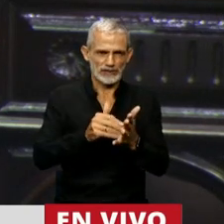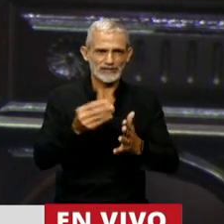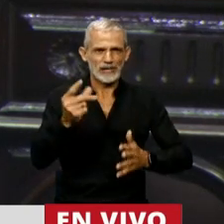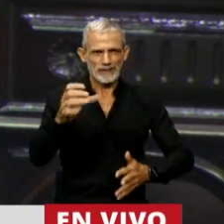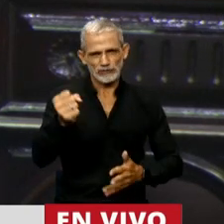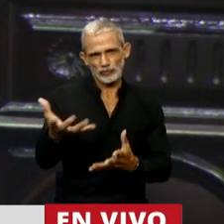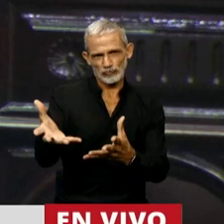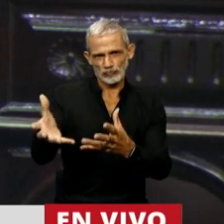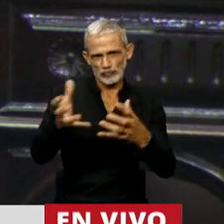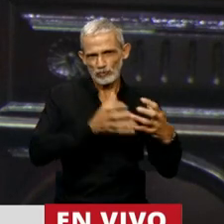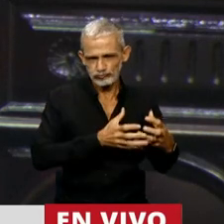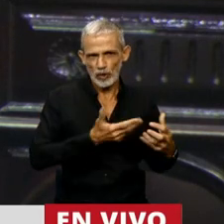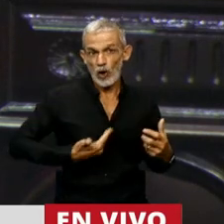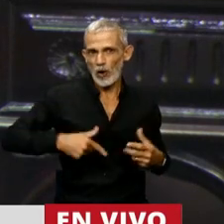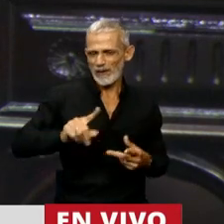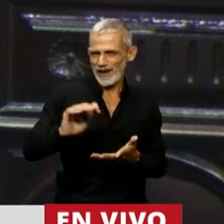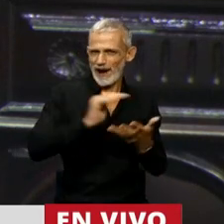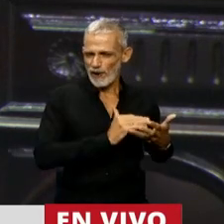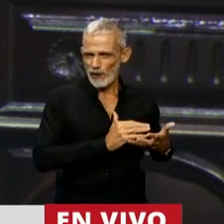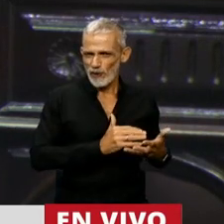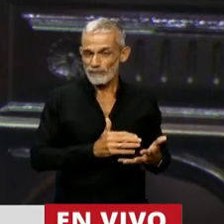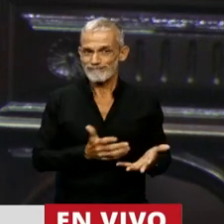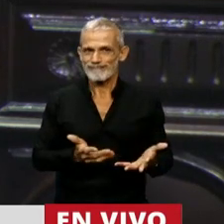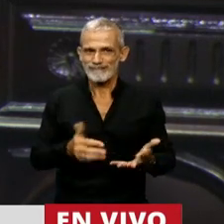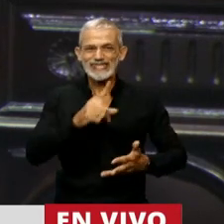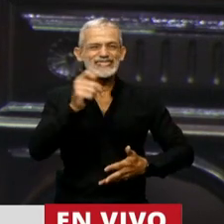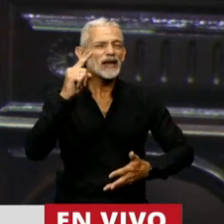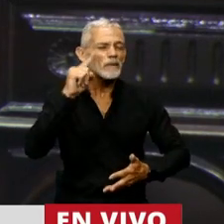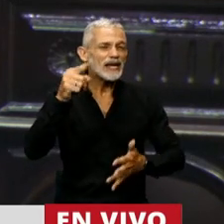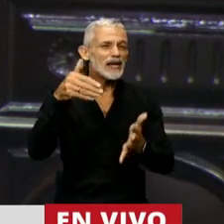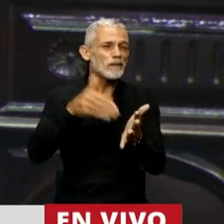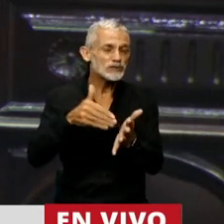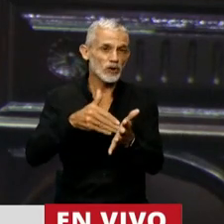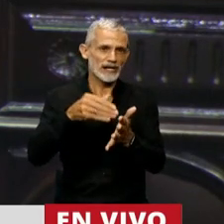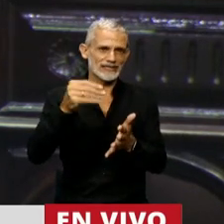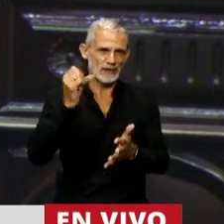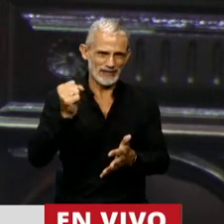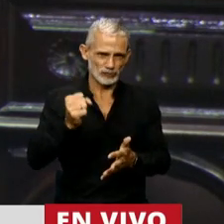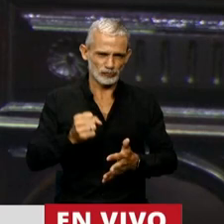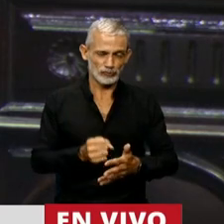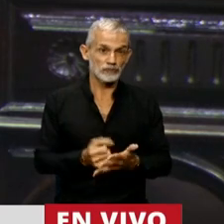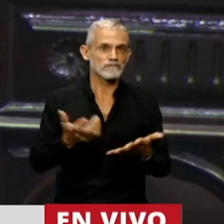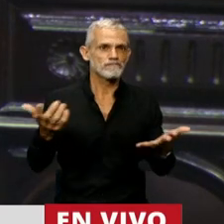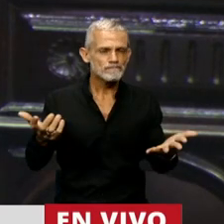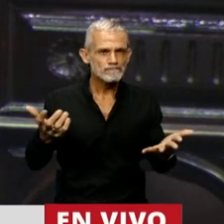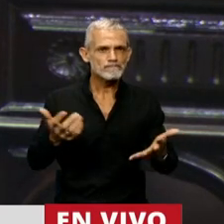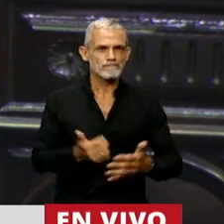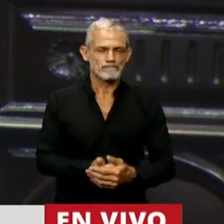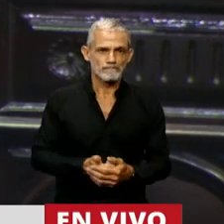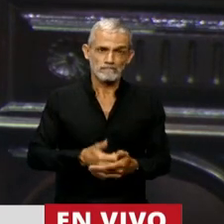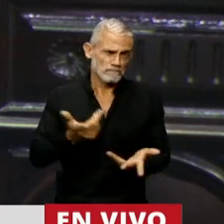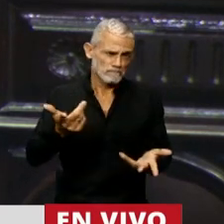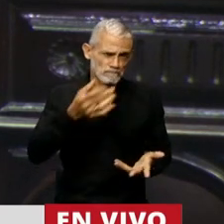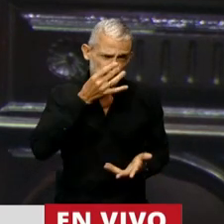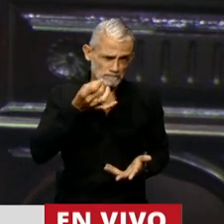millones de pesos, señor presidente. Más de 100.000 millones de pesos. Está claro que no les